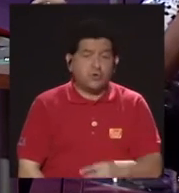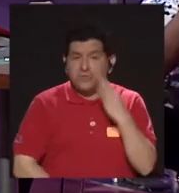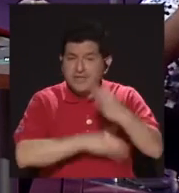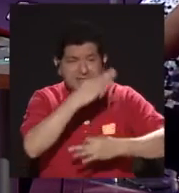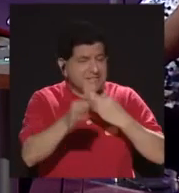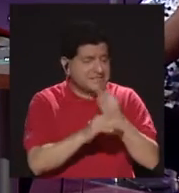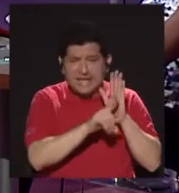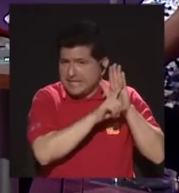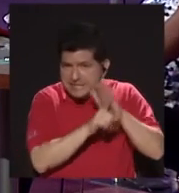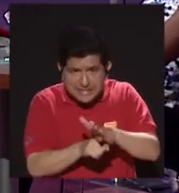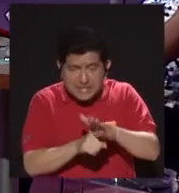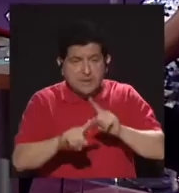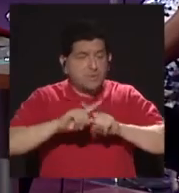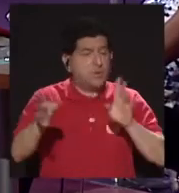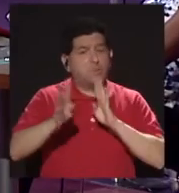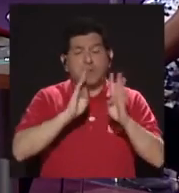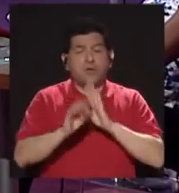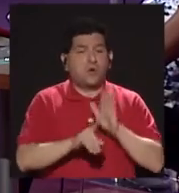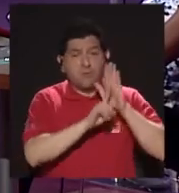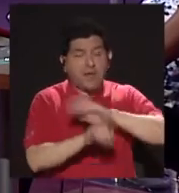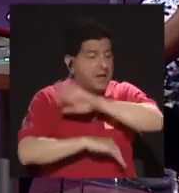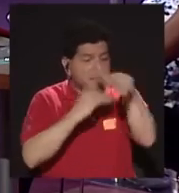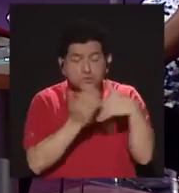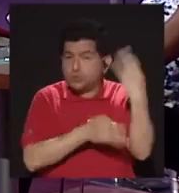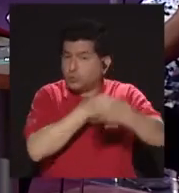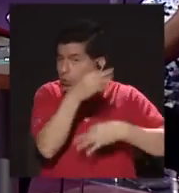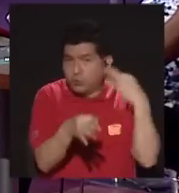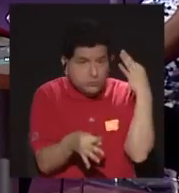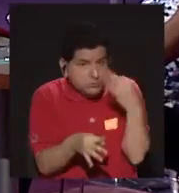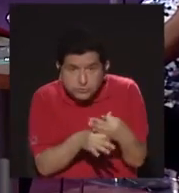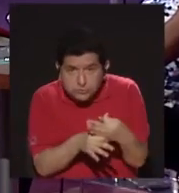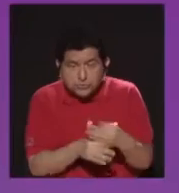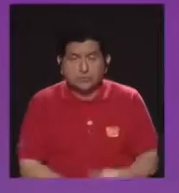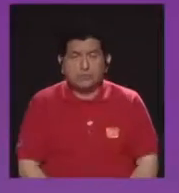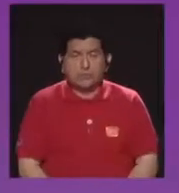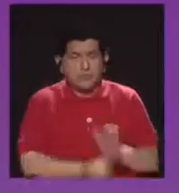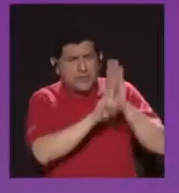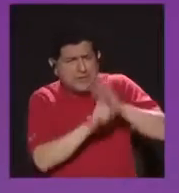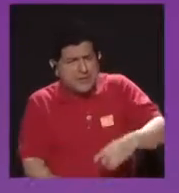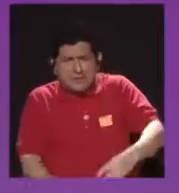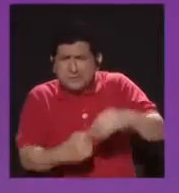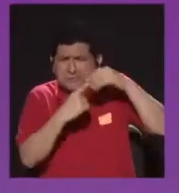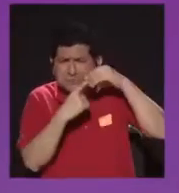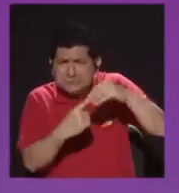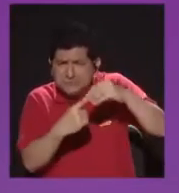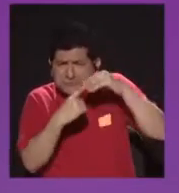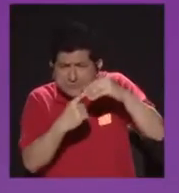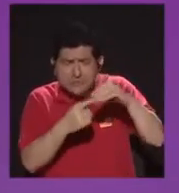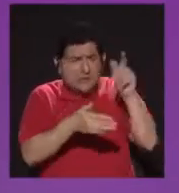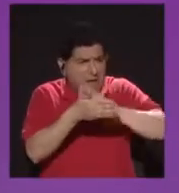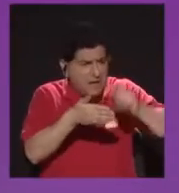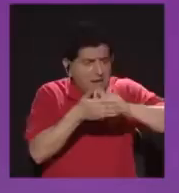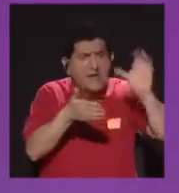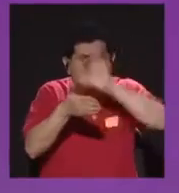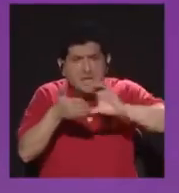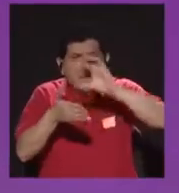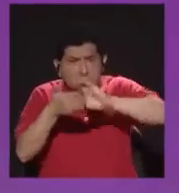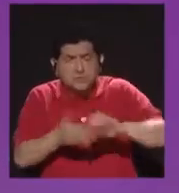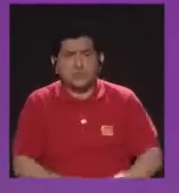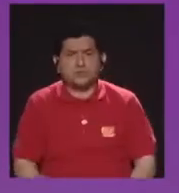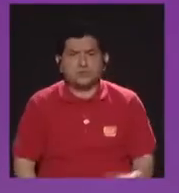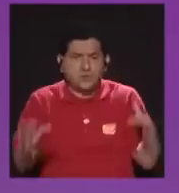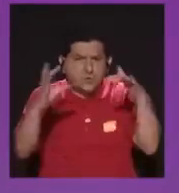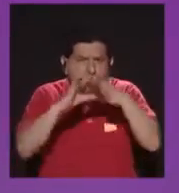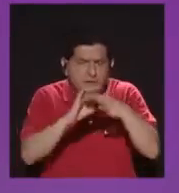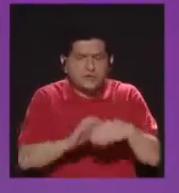acoso pero al hablar del acoso está hablando de todo acoso y el acoso más fuerte que hay en las escuelas y los colegios es